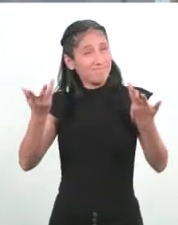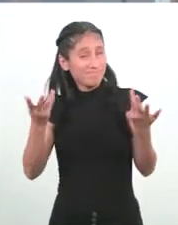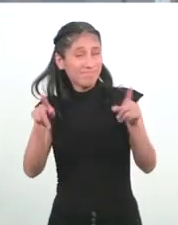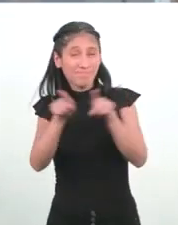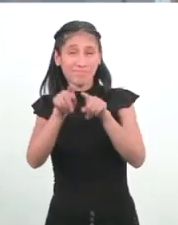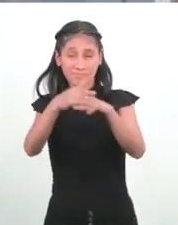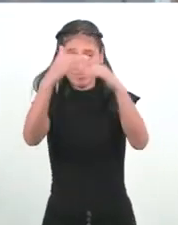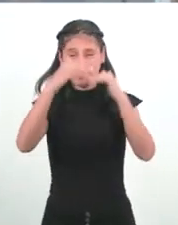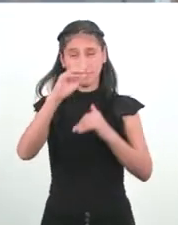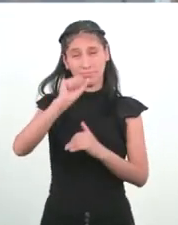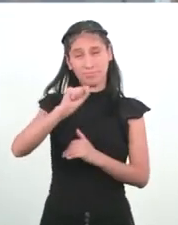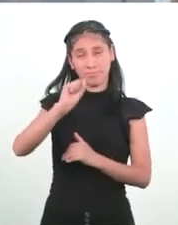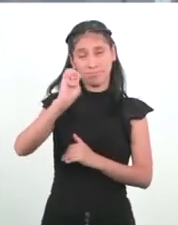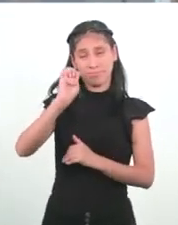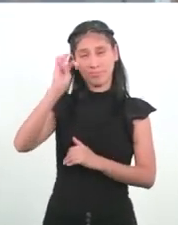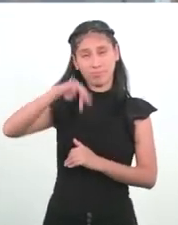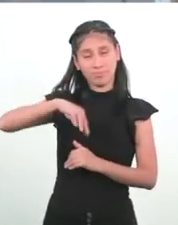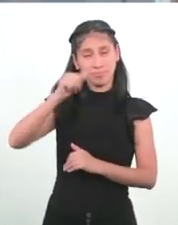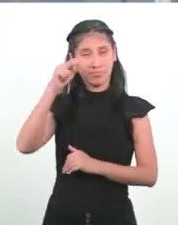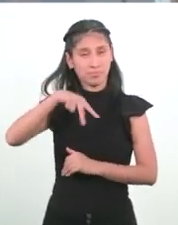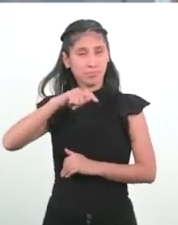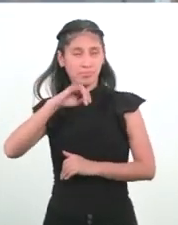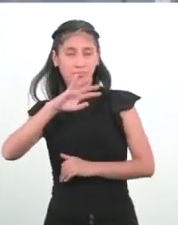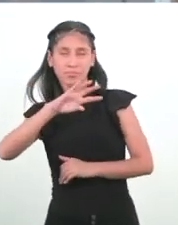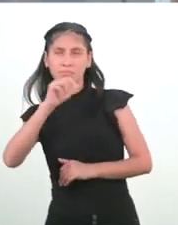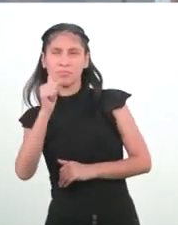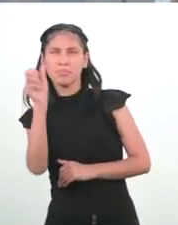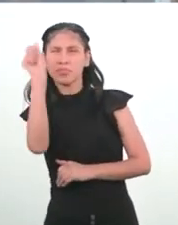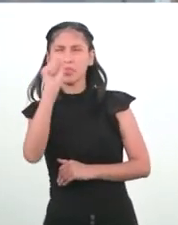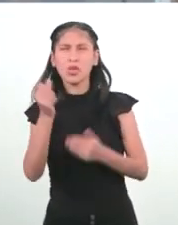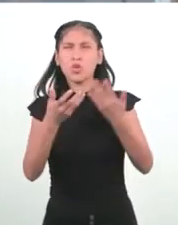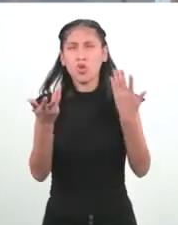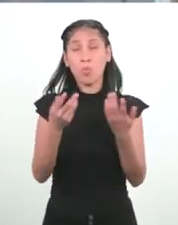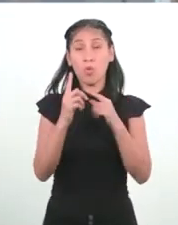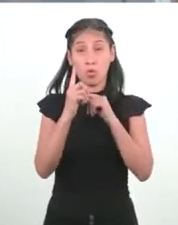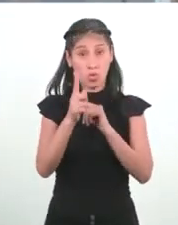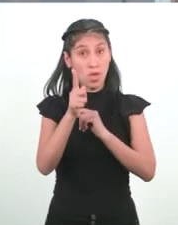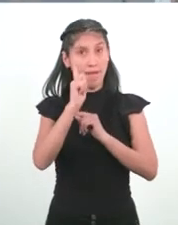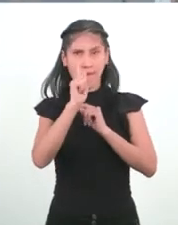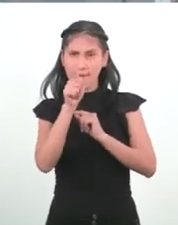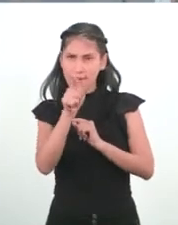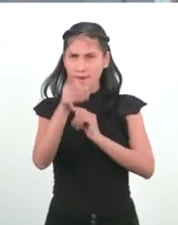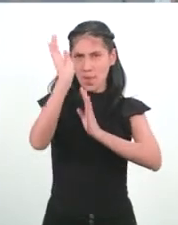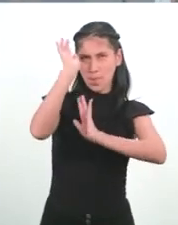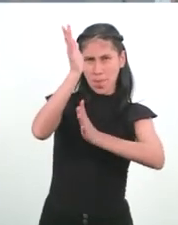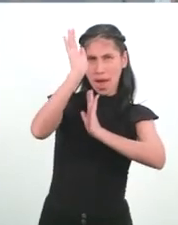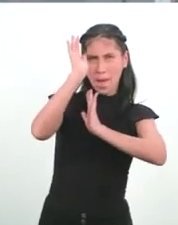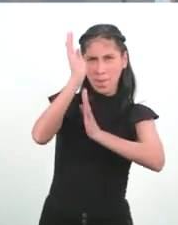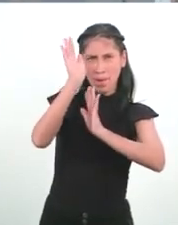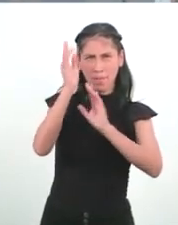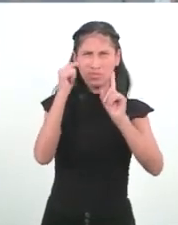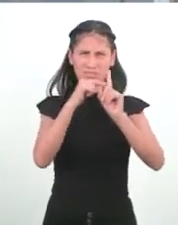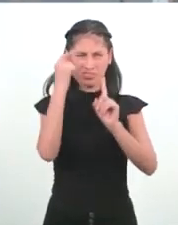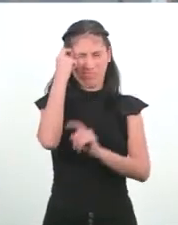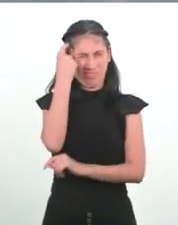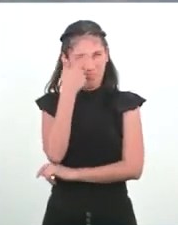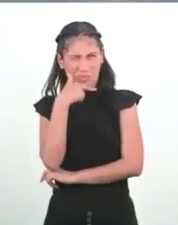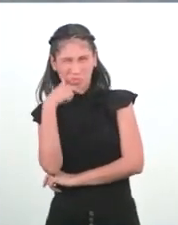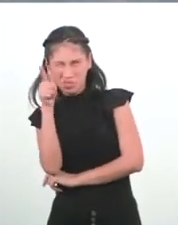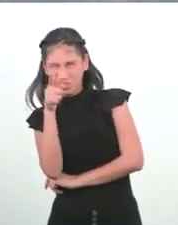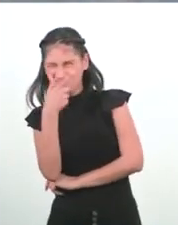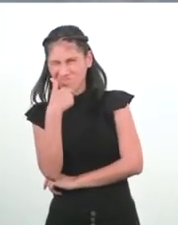Semánticas. Estas se refieren a diferencias en la interpretación o significado que se da al mensaje debido a la ambigüedad con que se